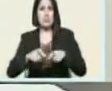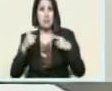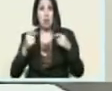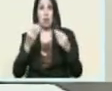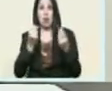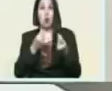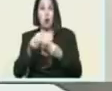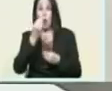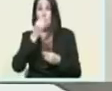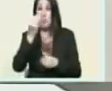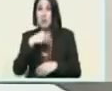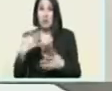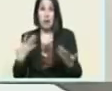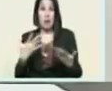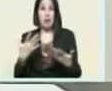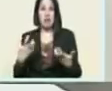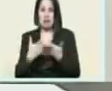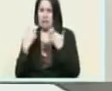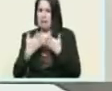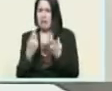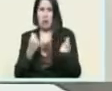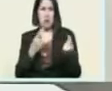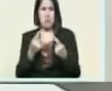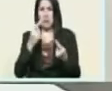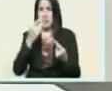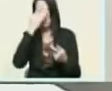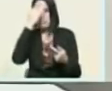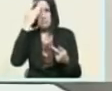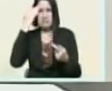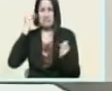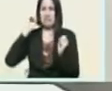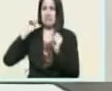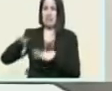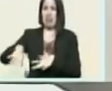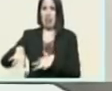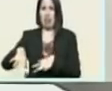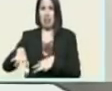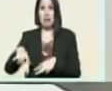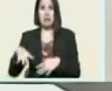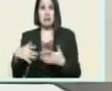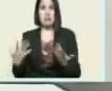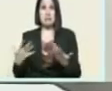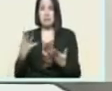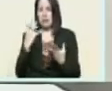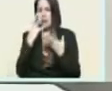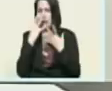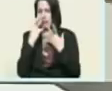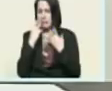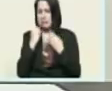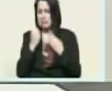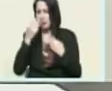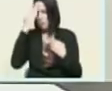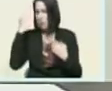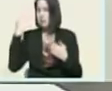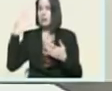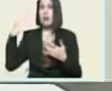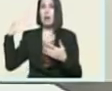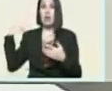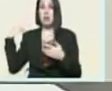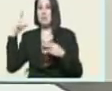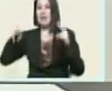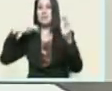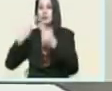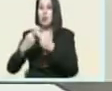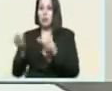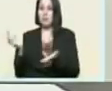potencia alimentaria, para que esta guerra económica quede como un triste y pasado recuerdo de lo que más nunca